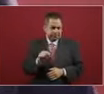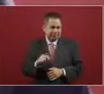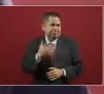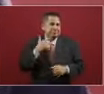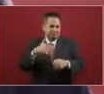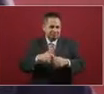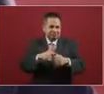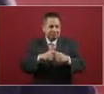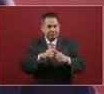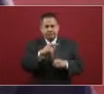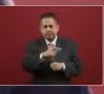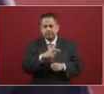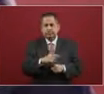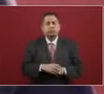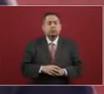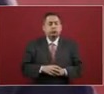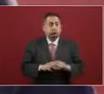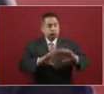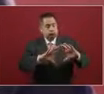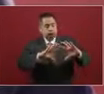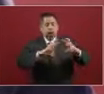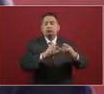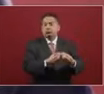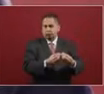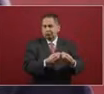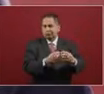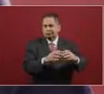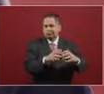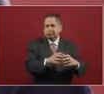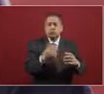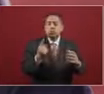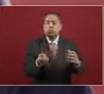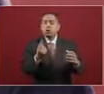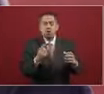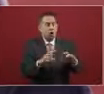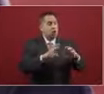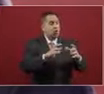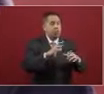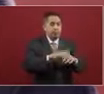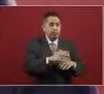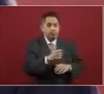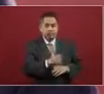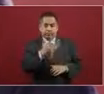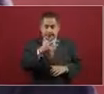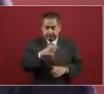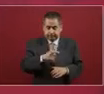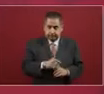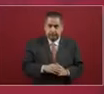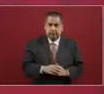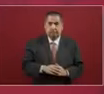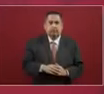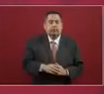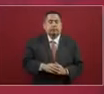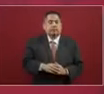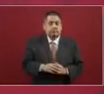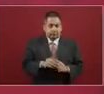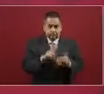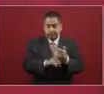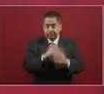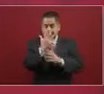en bloque como corporativo estaba vendiendo más cara es de la